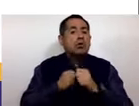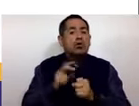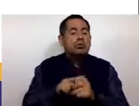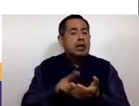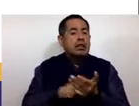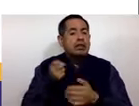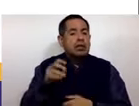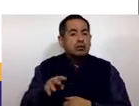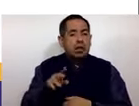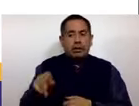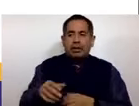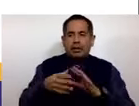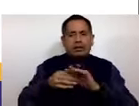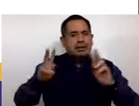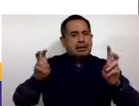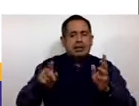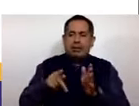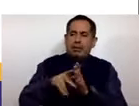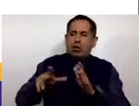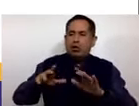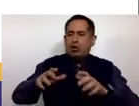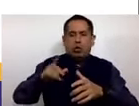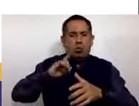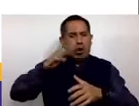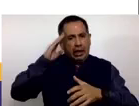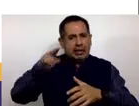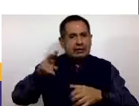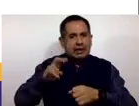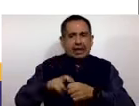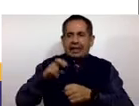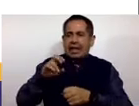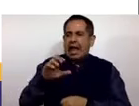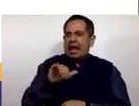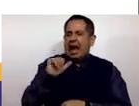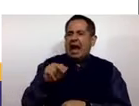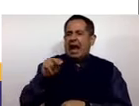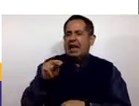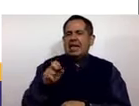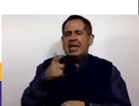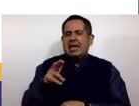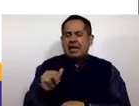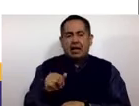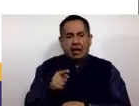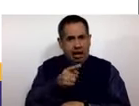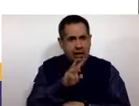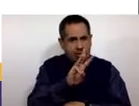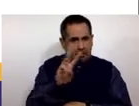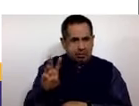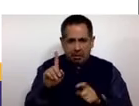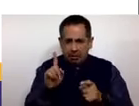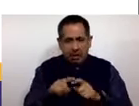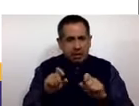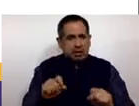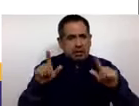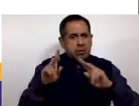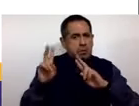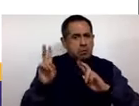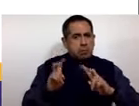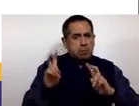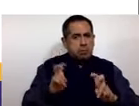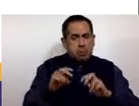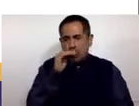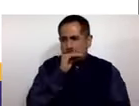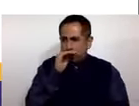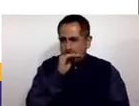las Señoras, Enjambre Literario y Caja Negra, en cuyo sitio pueden descargarse gratuitamente su libro, que les